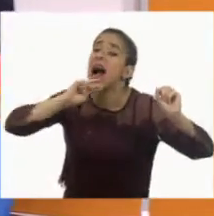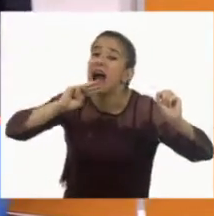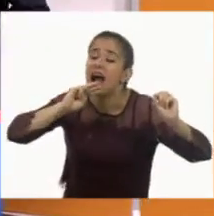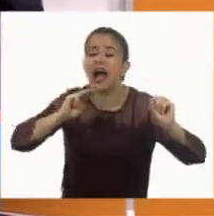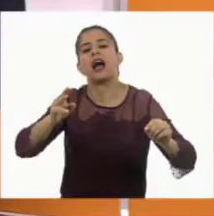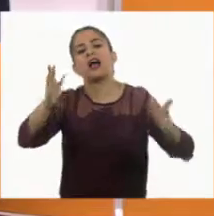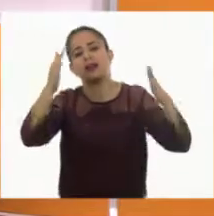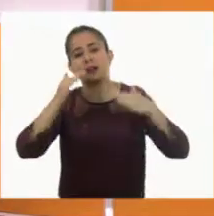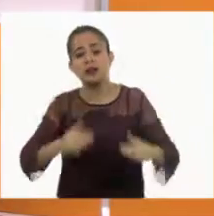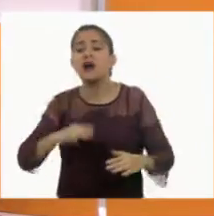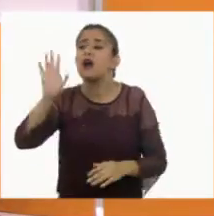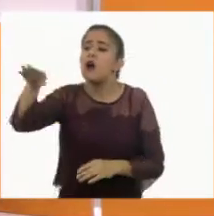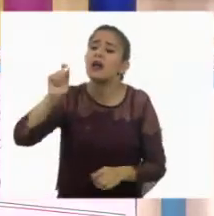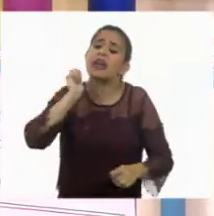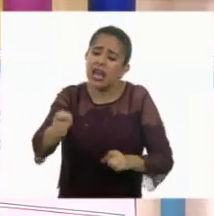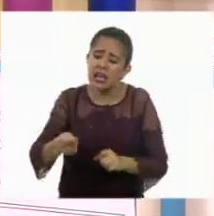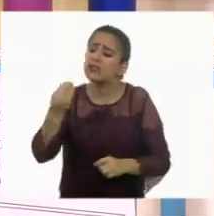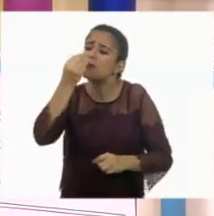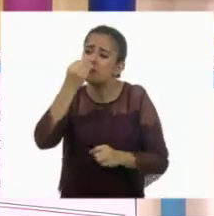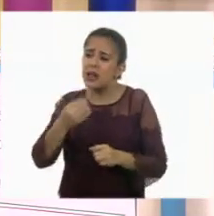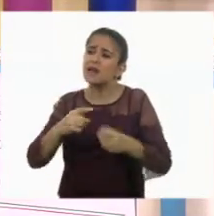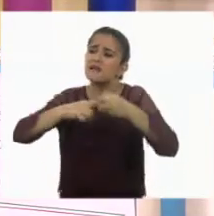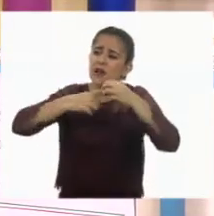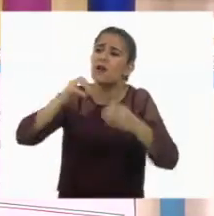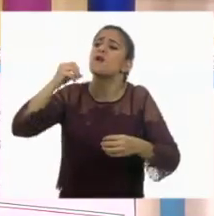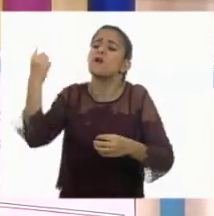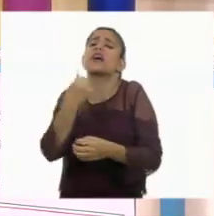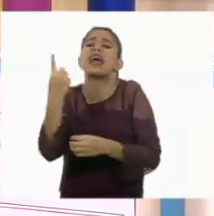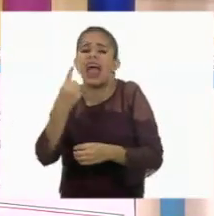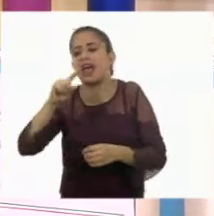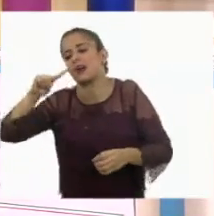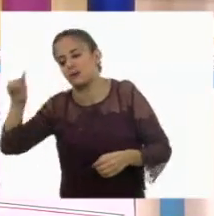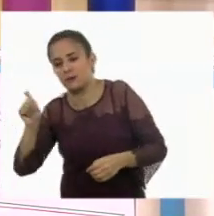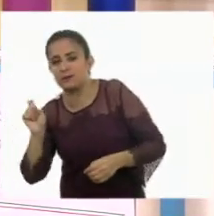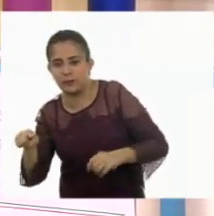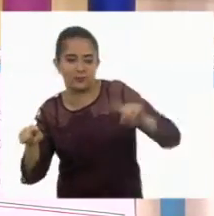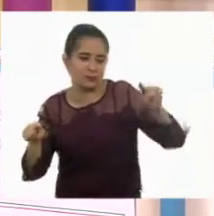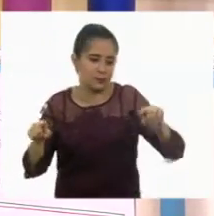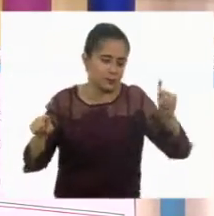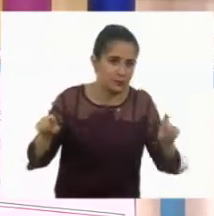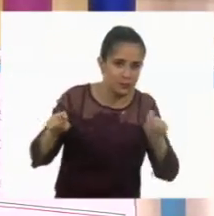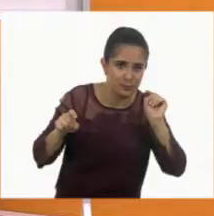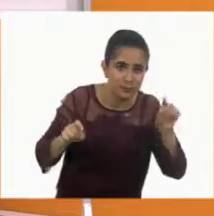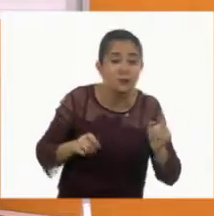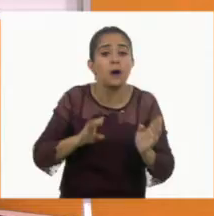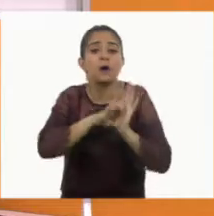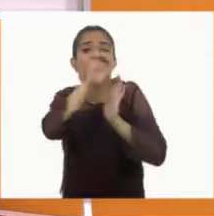Y mi marrito me está haciendo daño. Sí, por ejemplo.